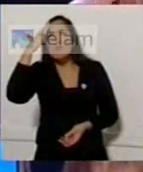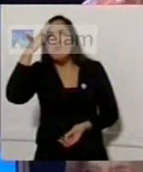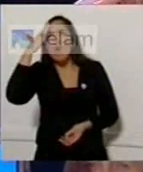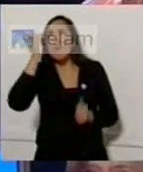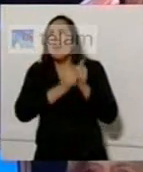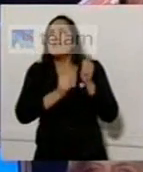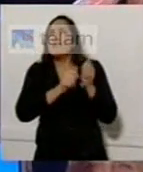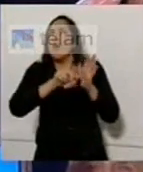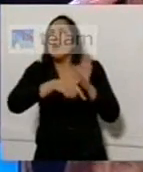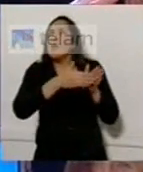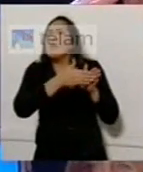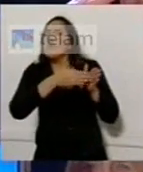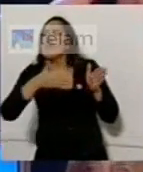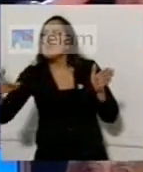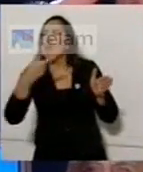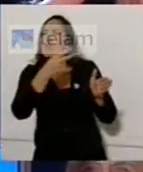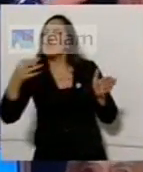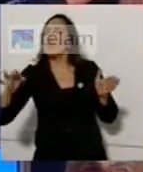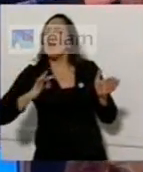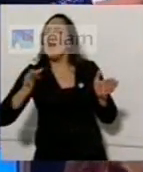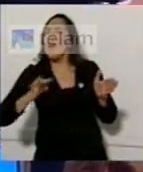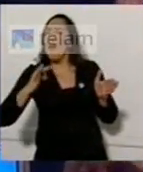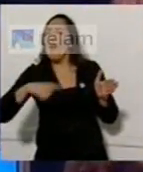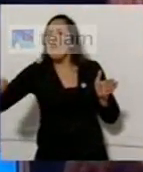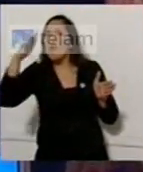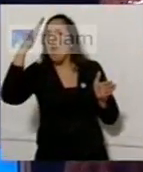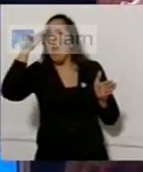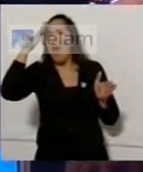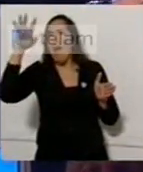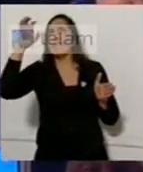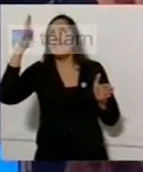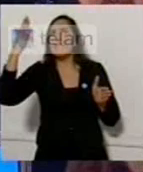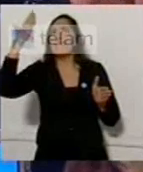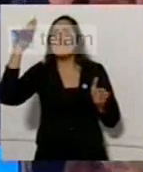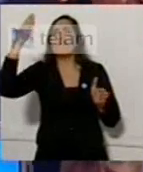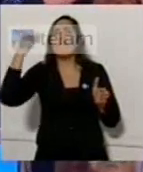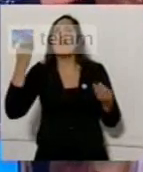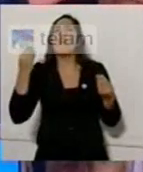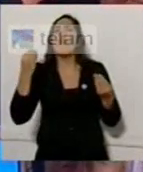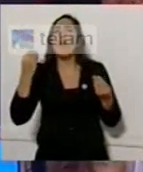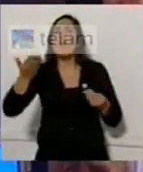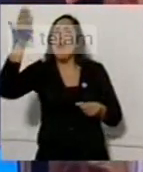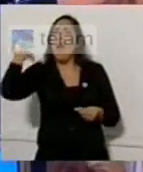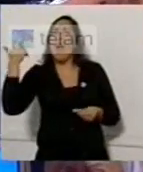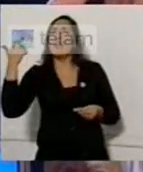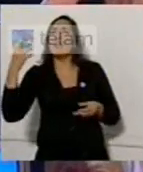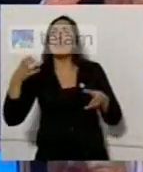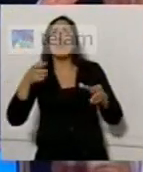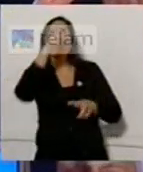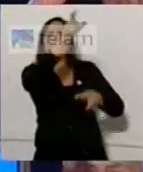200 años. Hagamos memoria cómo fueron atacados esos